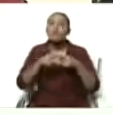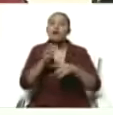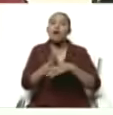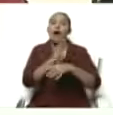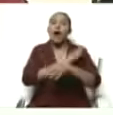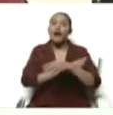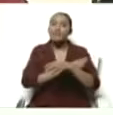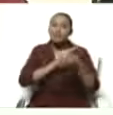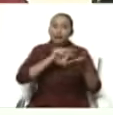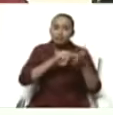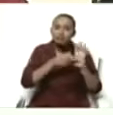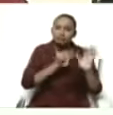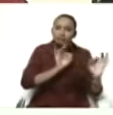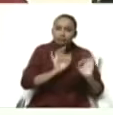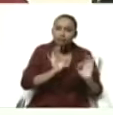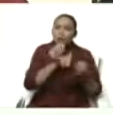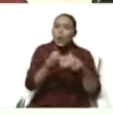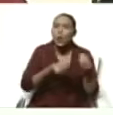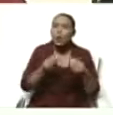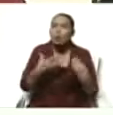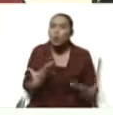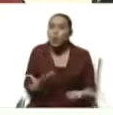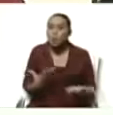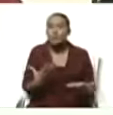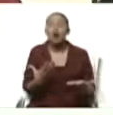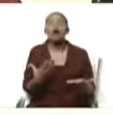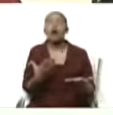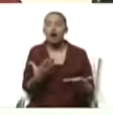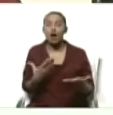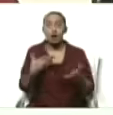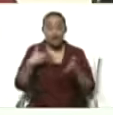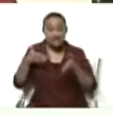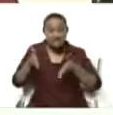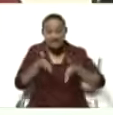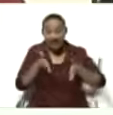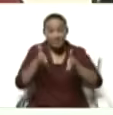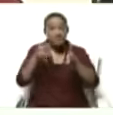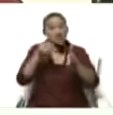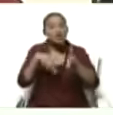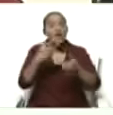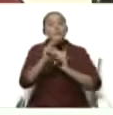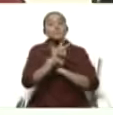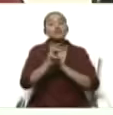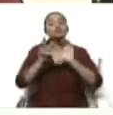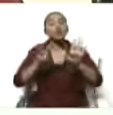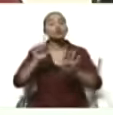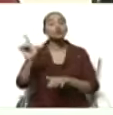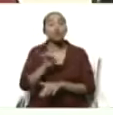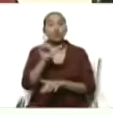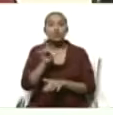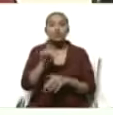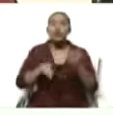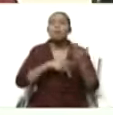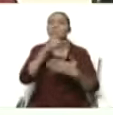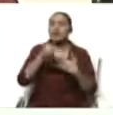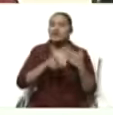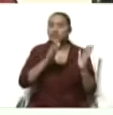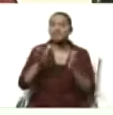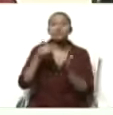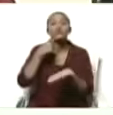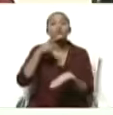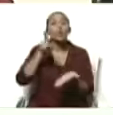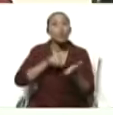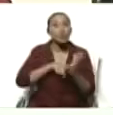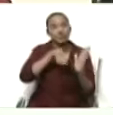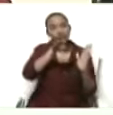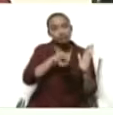de mucha organización la ruta que llevamos para el 28 de julio de nuestra planificación se va cumpliendo de acuerdo